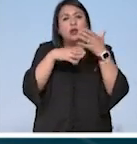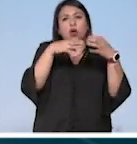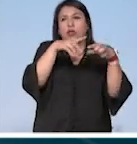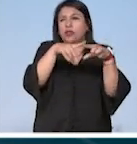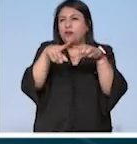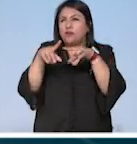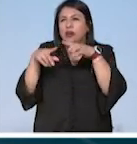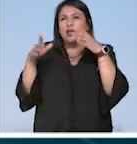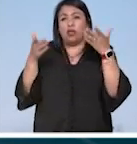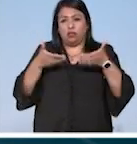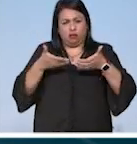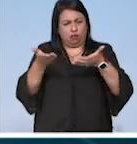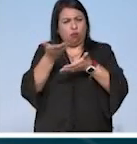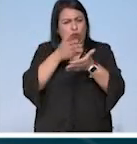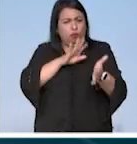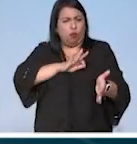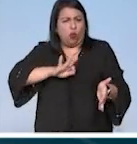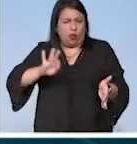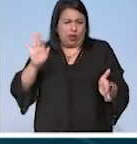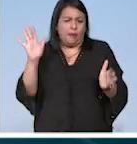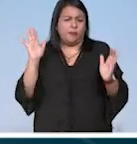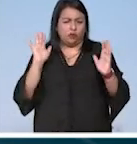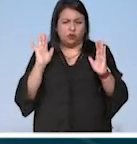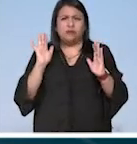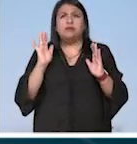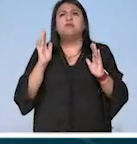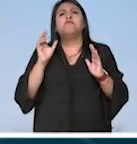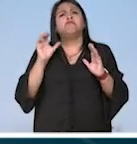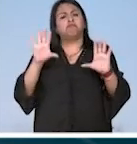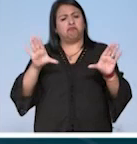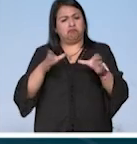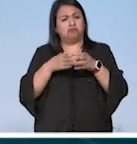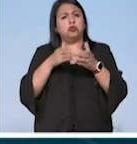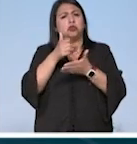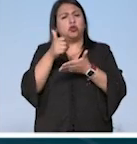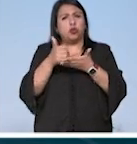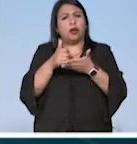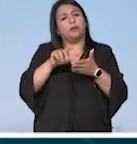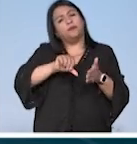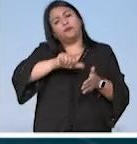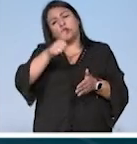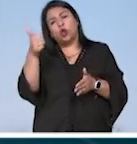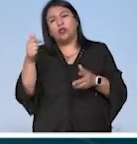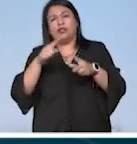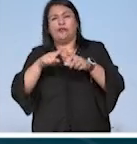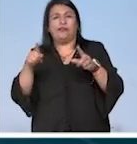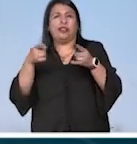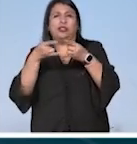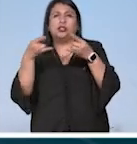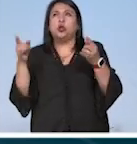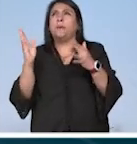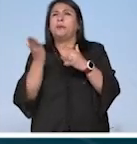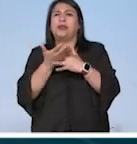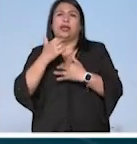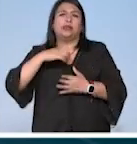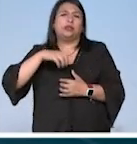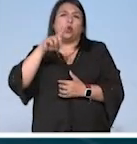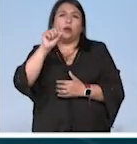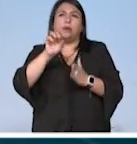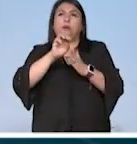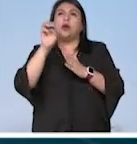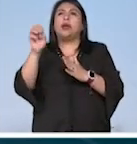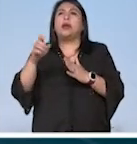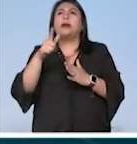podemos compartir calle y de algún modo hacer ciudad a otros que le siguieron Pues de mitad del siglo 20 por ejemplo